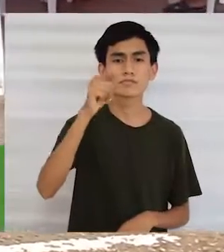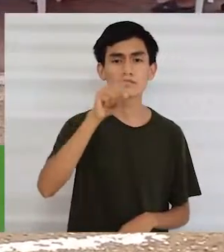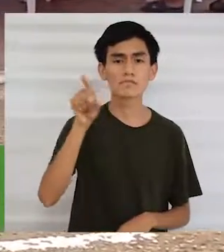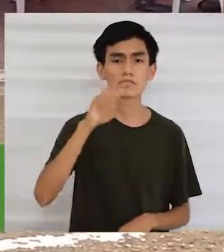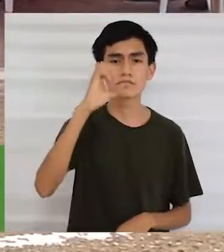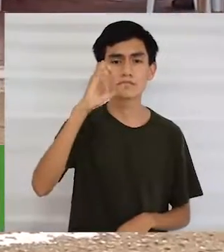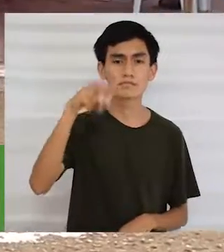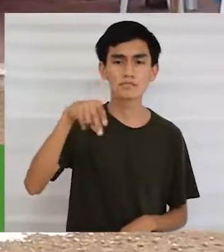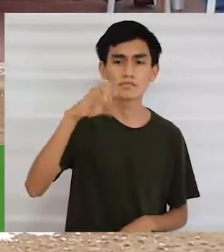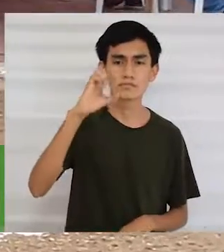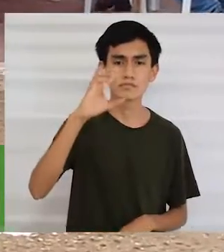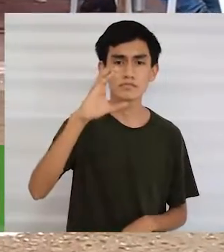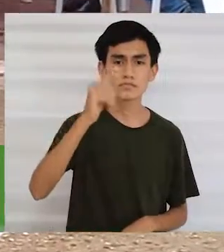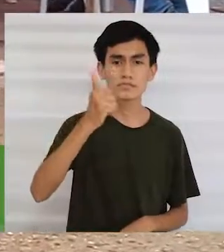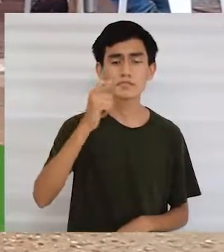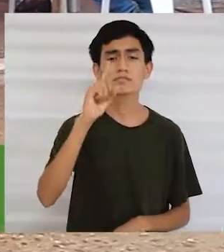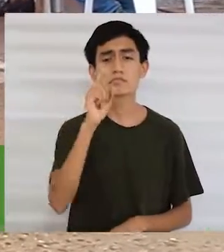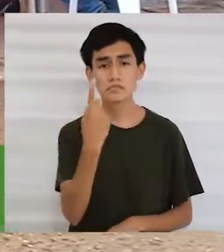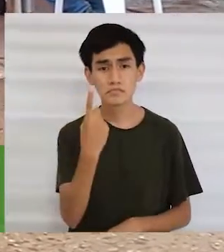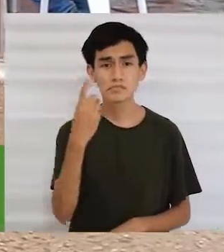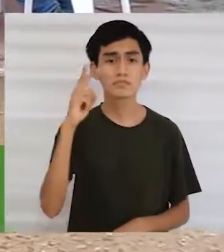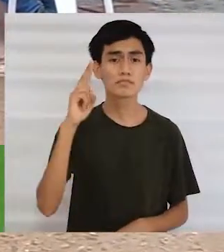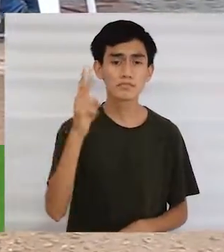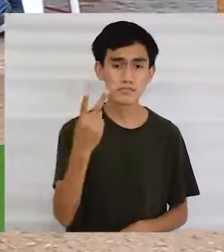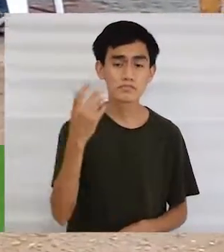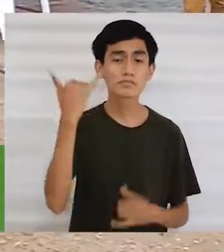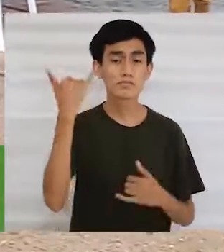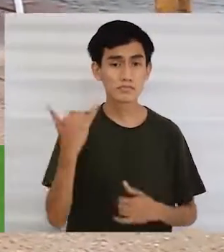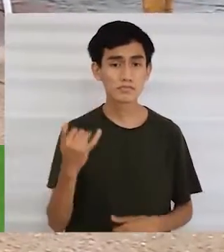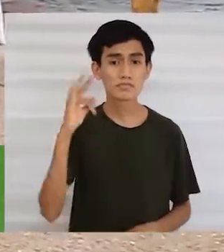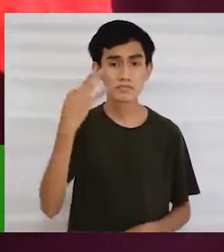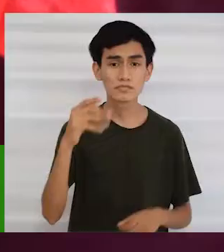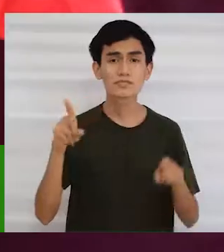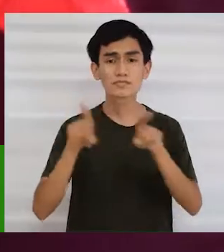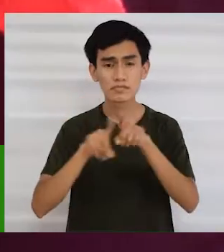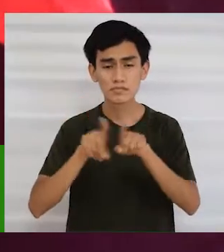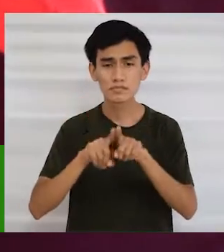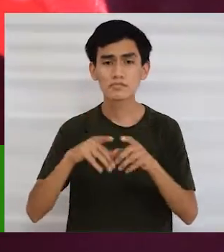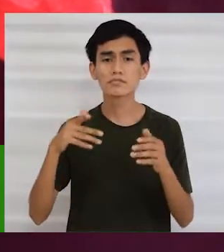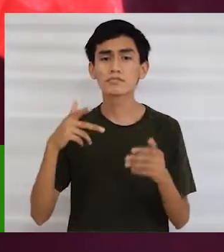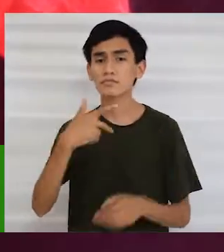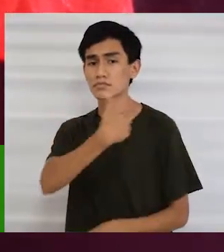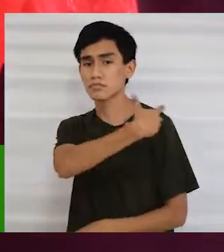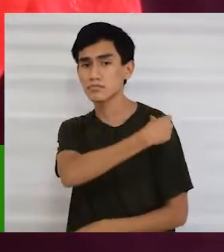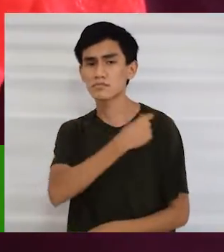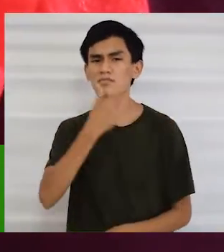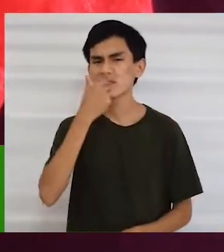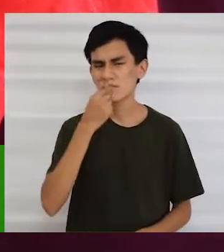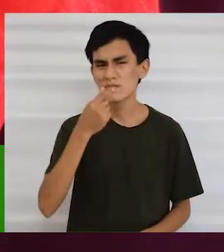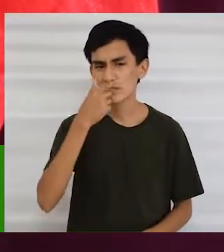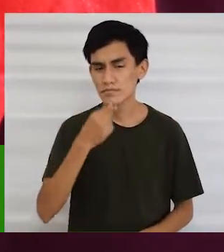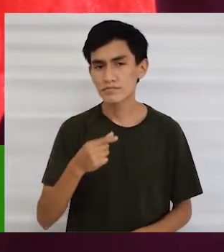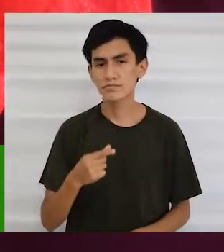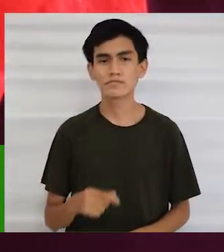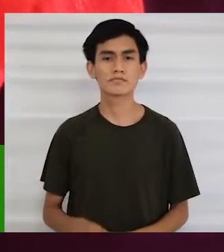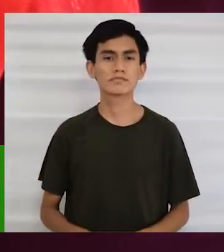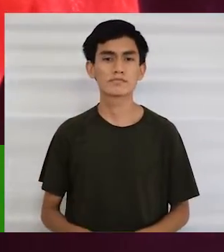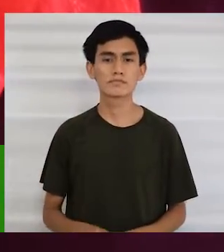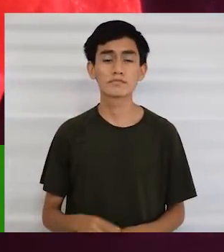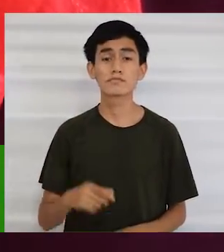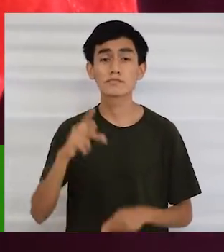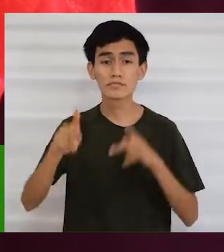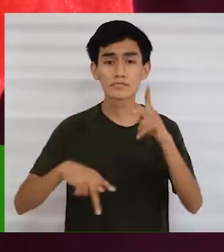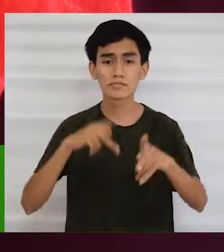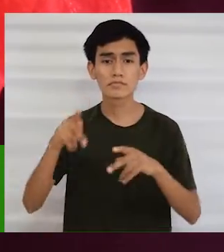y tercera dosis que corresponde según su carnet. Y la vacuna influenza simultáneamente, si es que desea. Las personas tienen que venir,